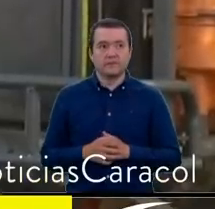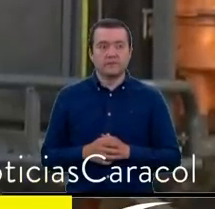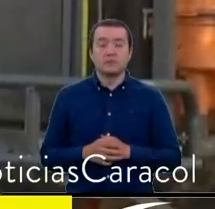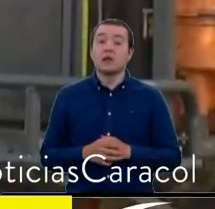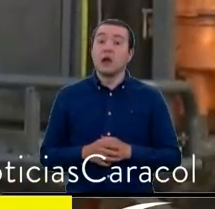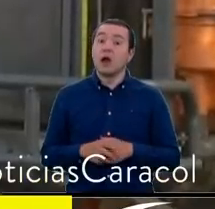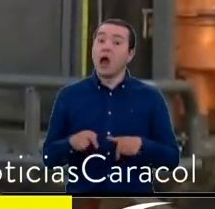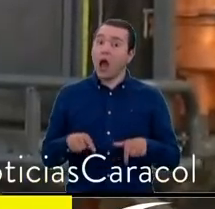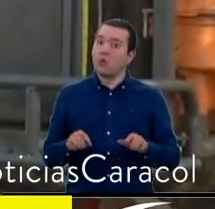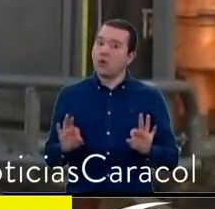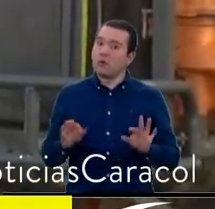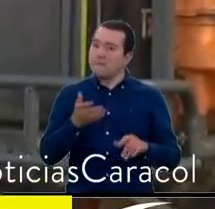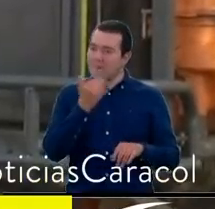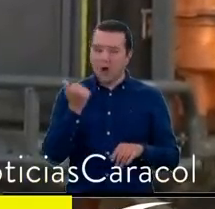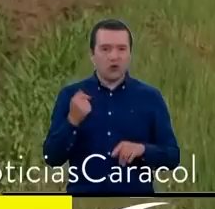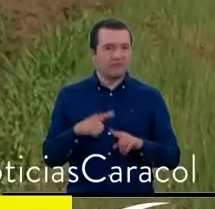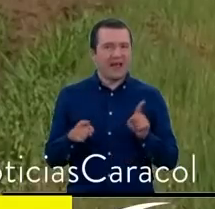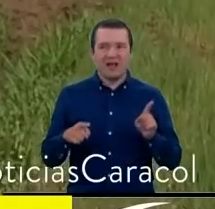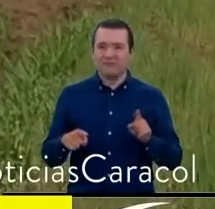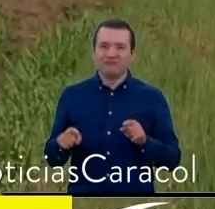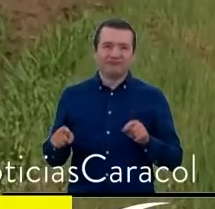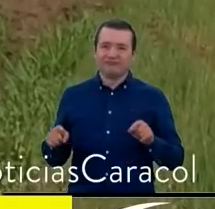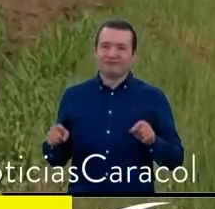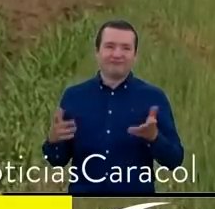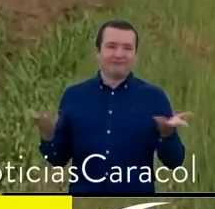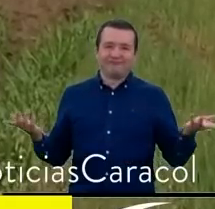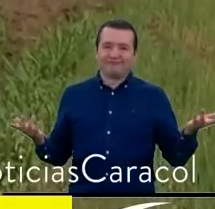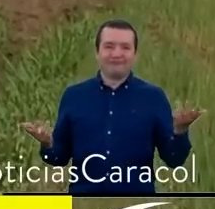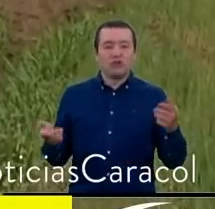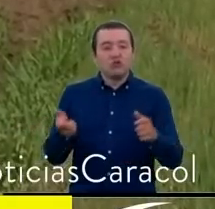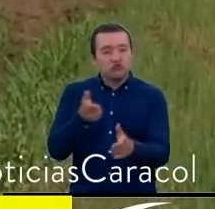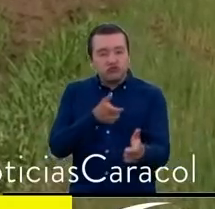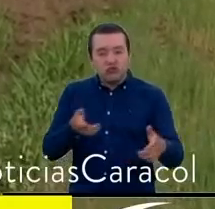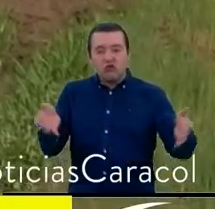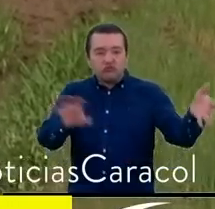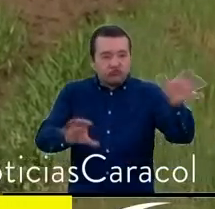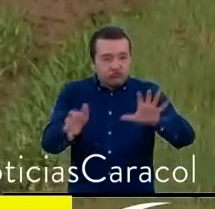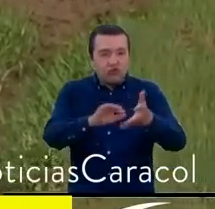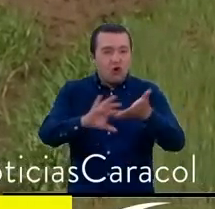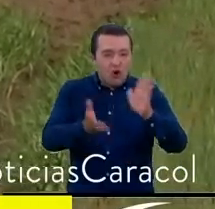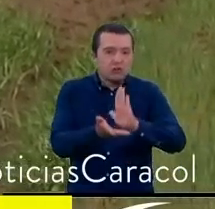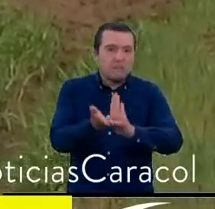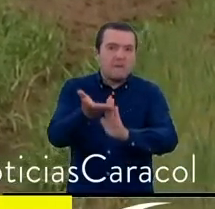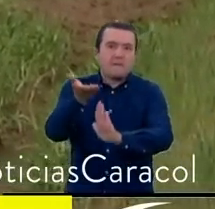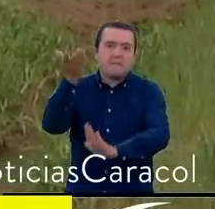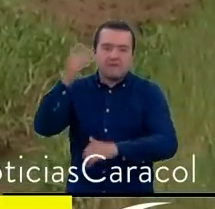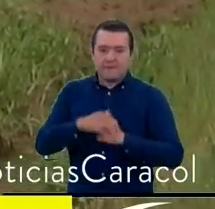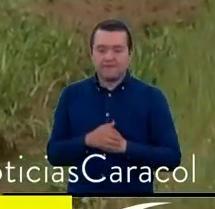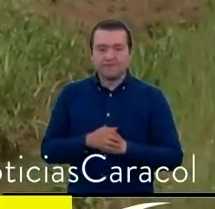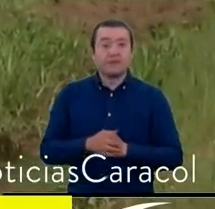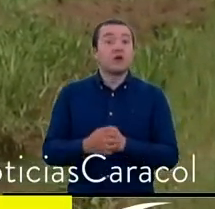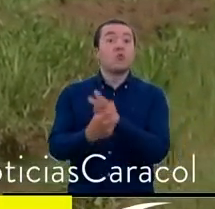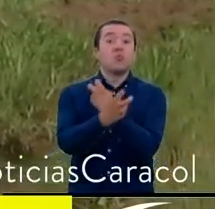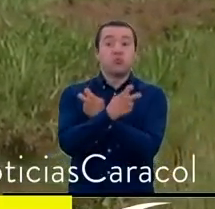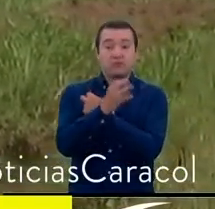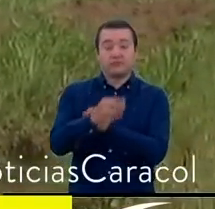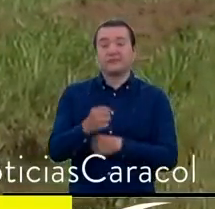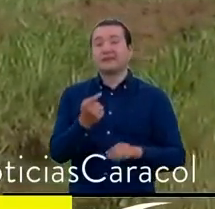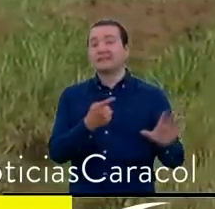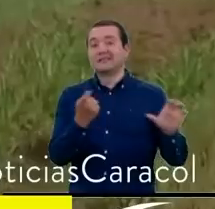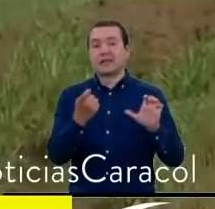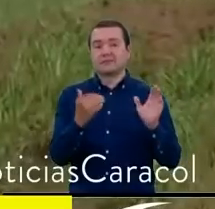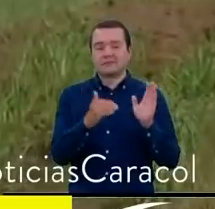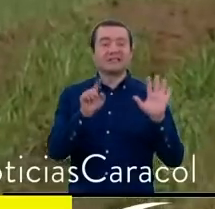igual los precios de los insumos se dispararon. En el departamento del Huila existen 2.300 productores de arroz.